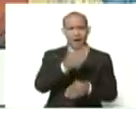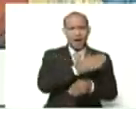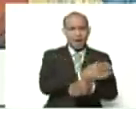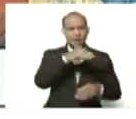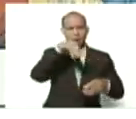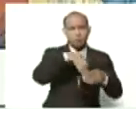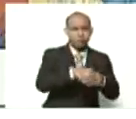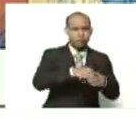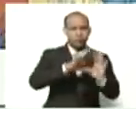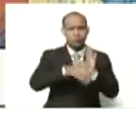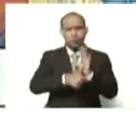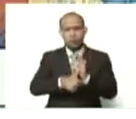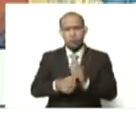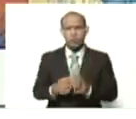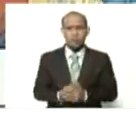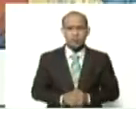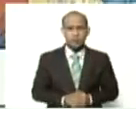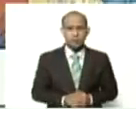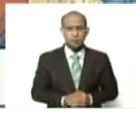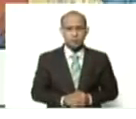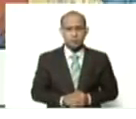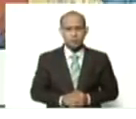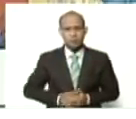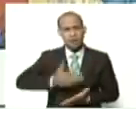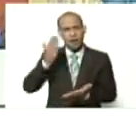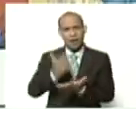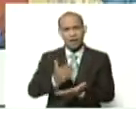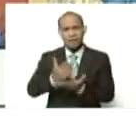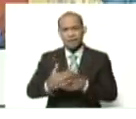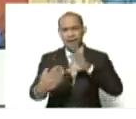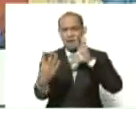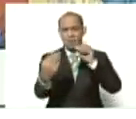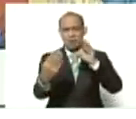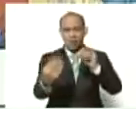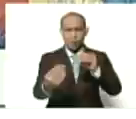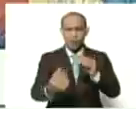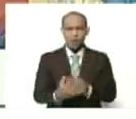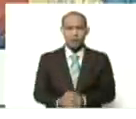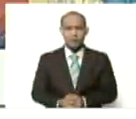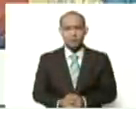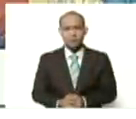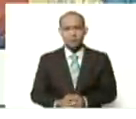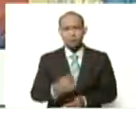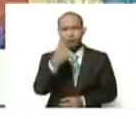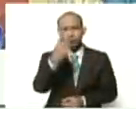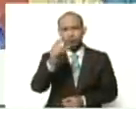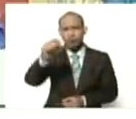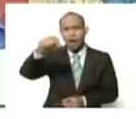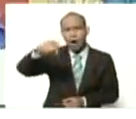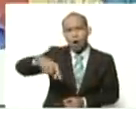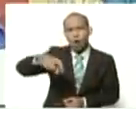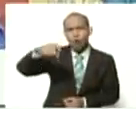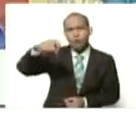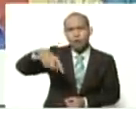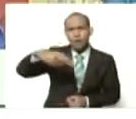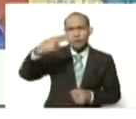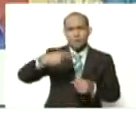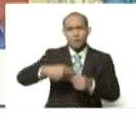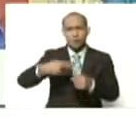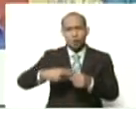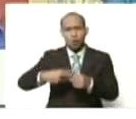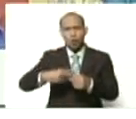en la burguesía. Siempre se habló de que una gota de petróleo, había un programa